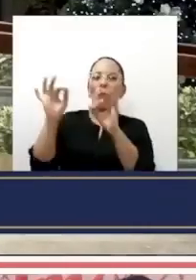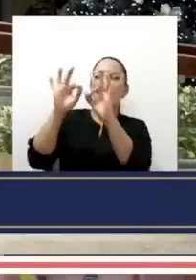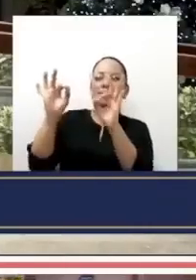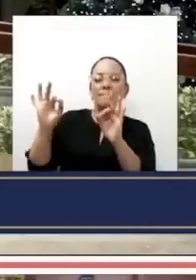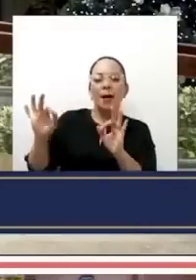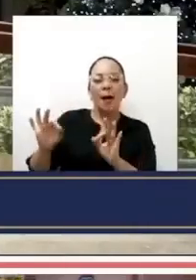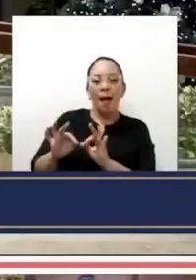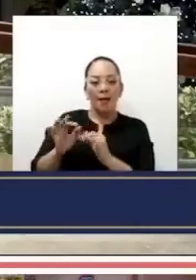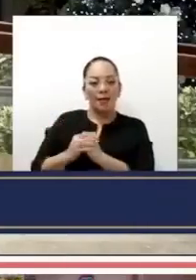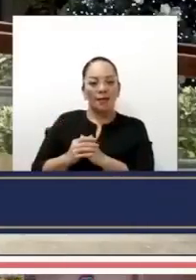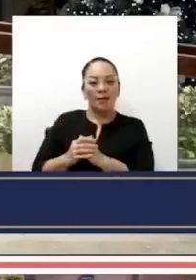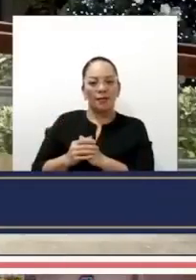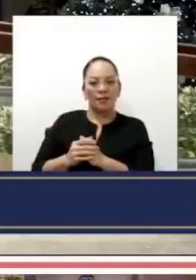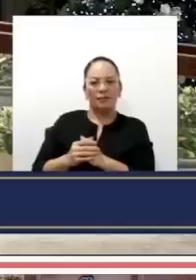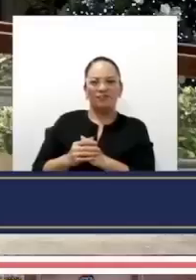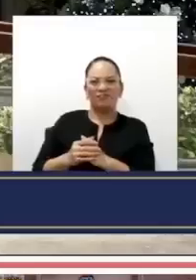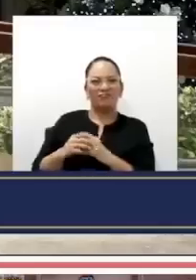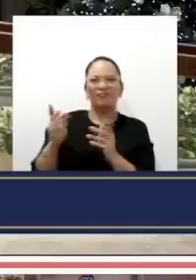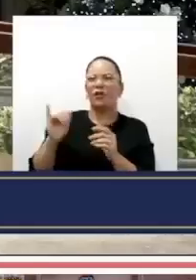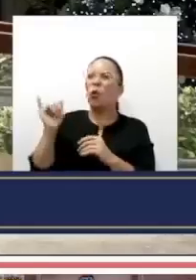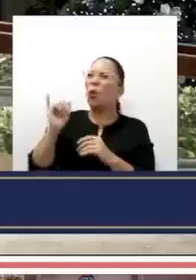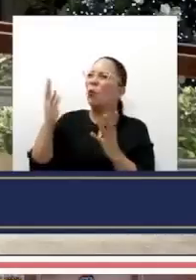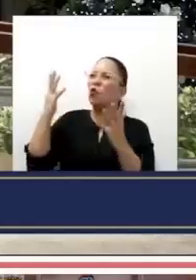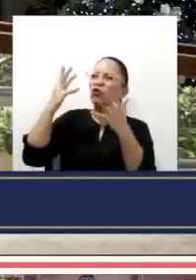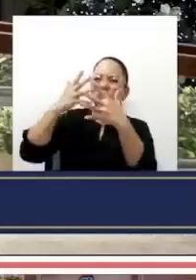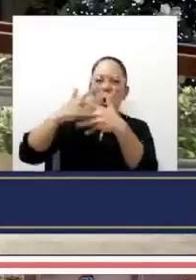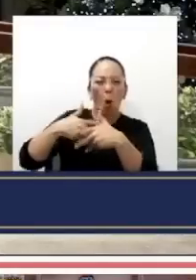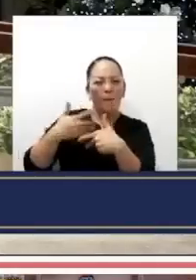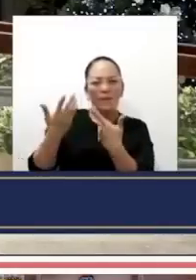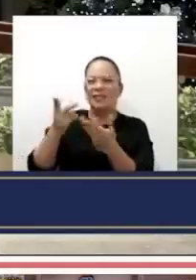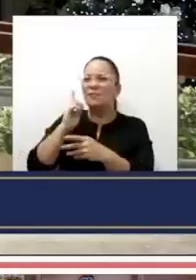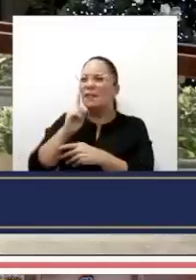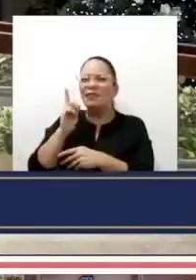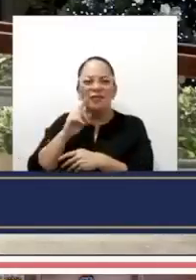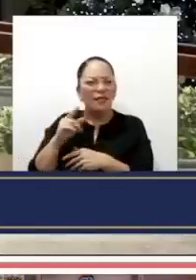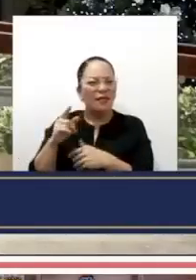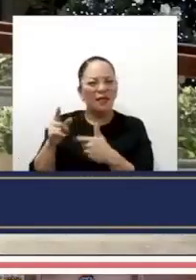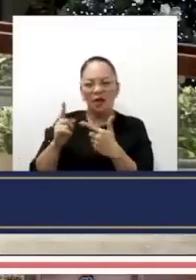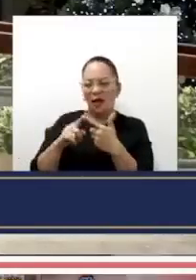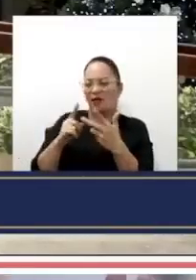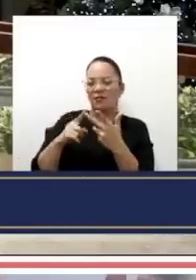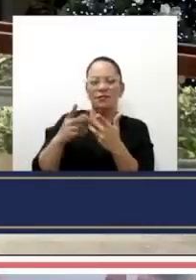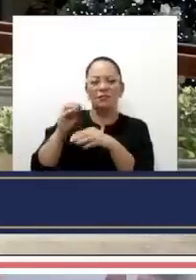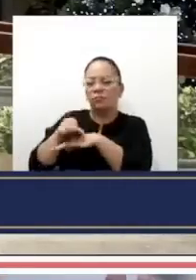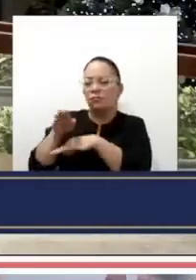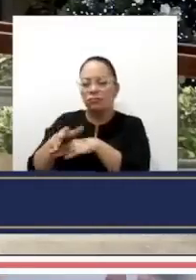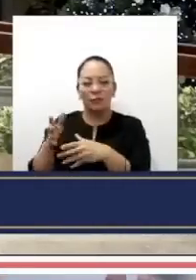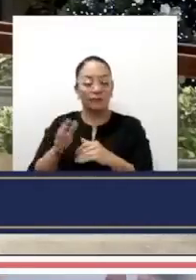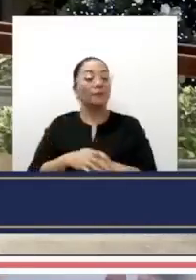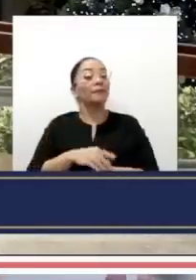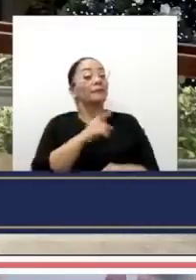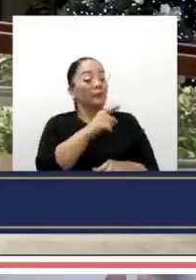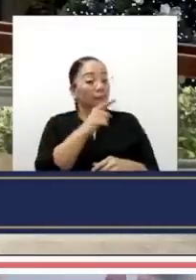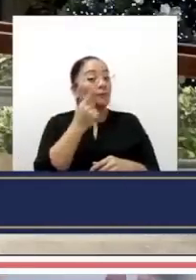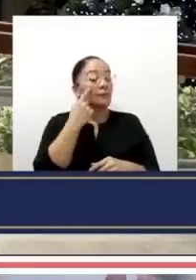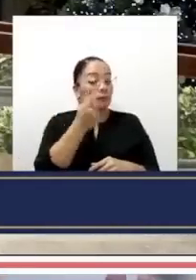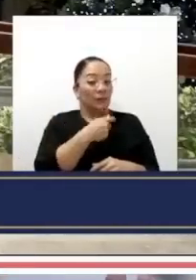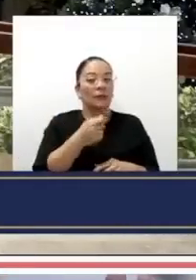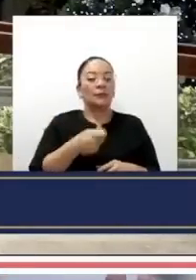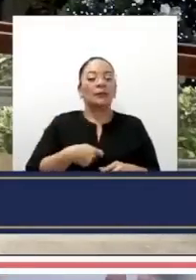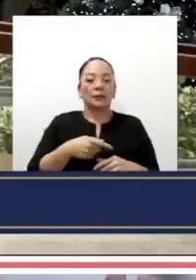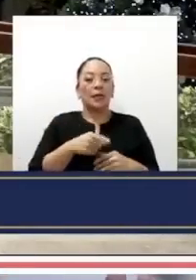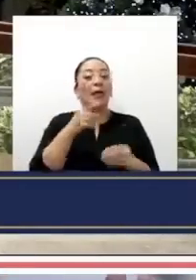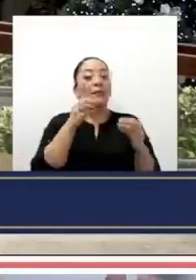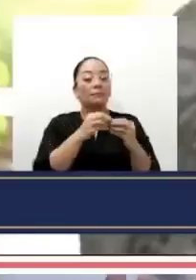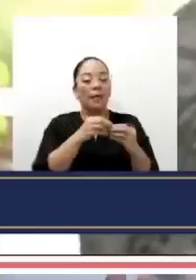que es puras sombras y mentiras, intrigas. Presidente, es más peligroso un ataque caspa